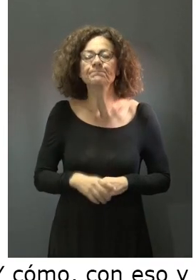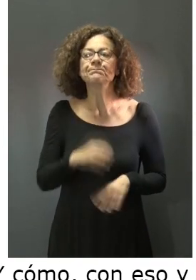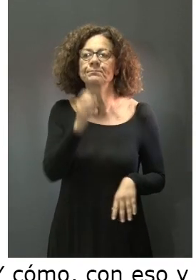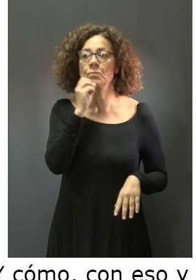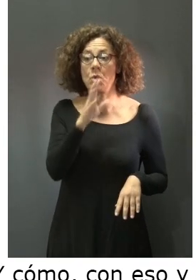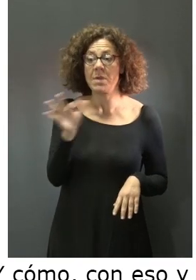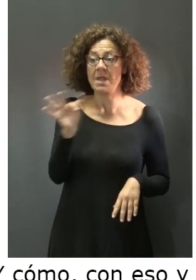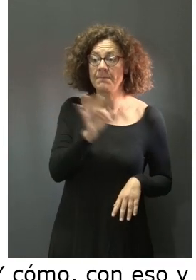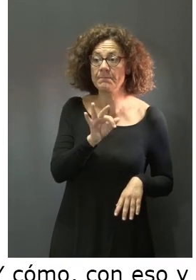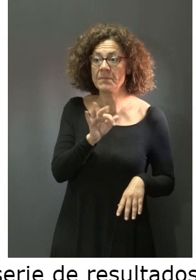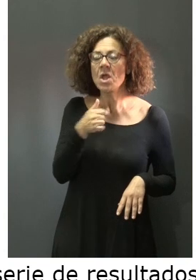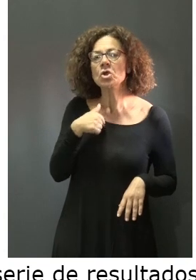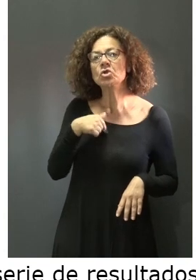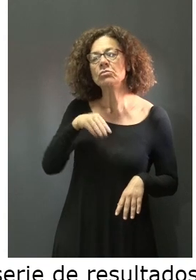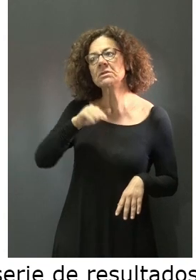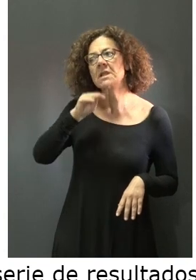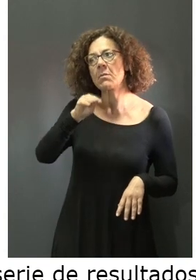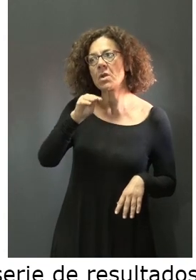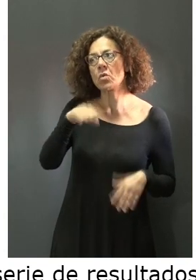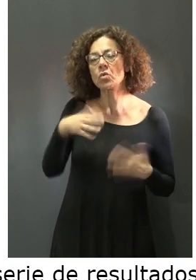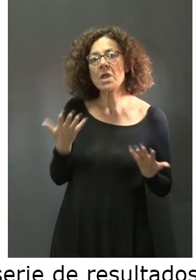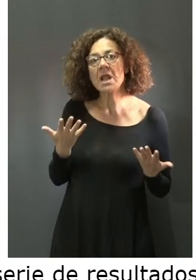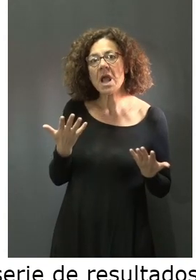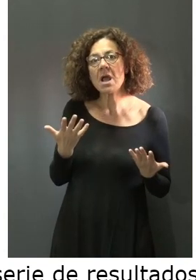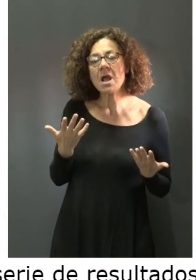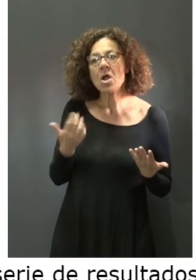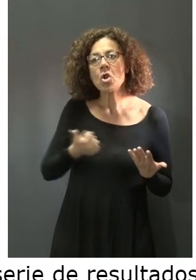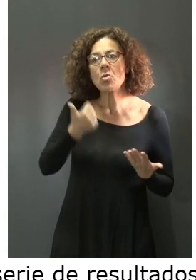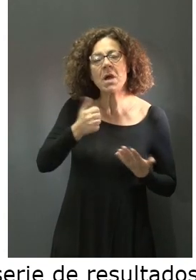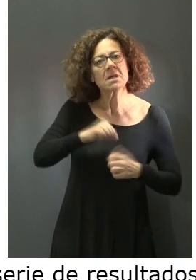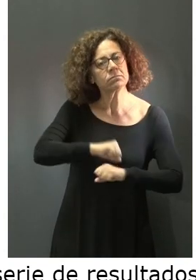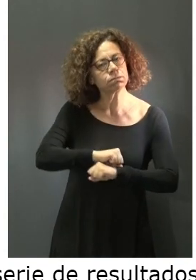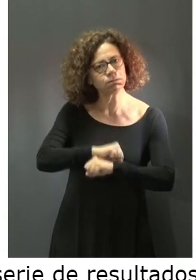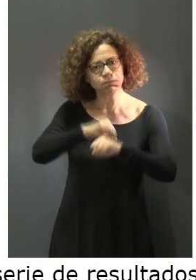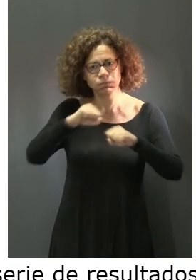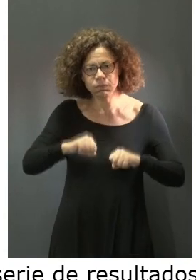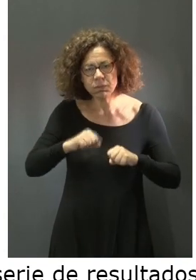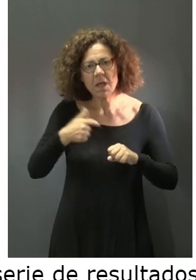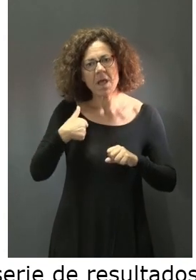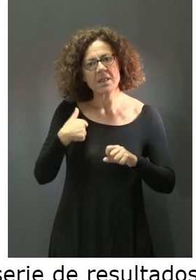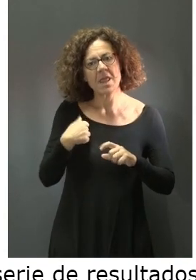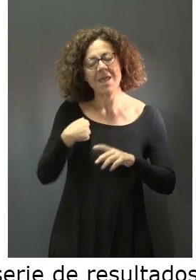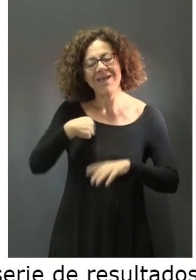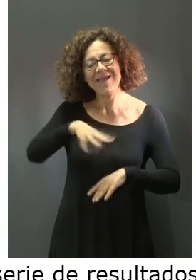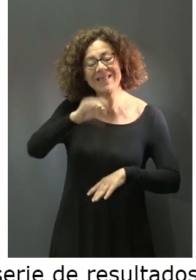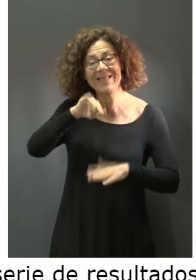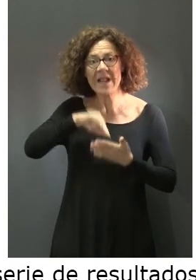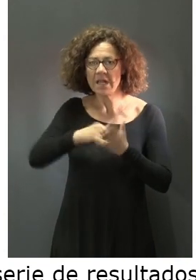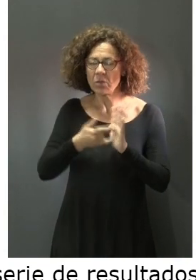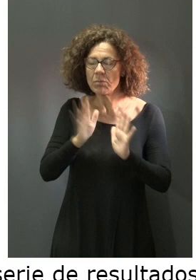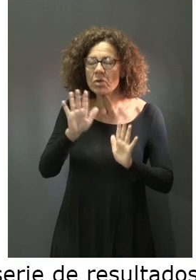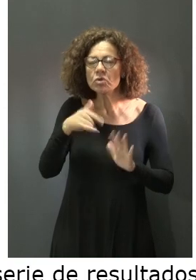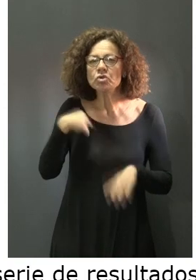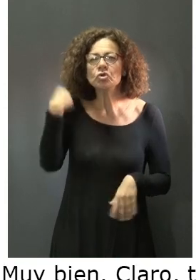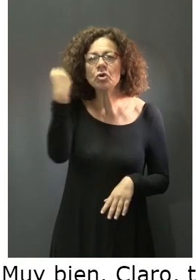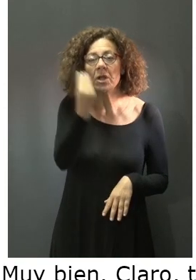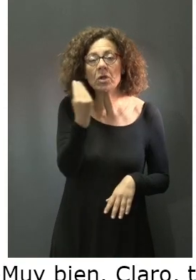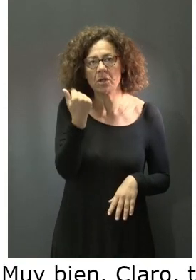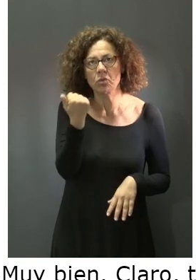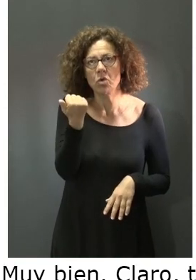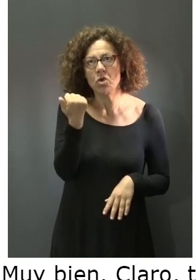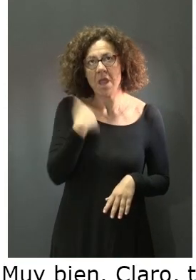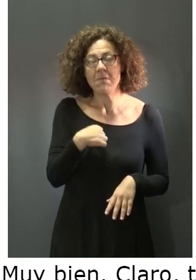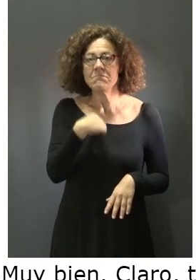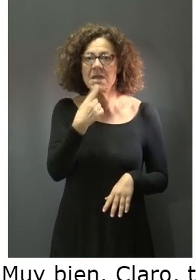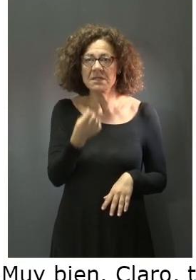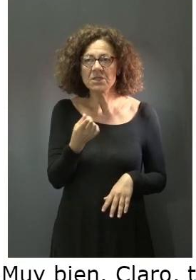bien. Claro, yo te preguntaría cuáles son los puntos fuertes de entender así la arquitectura, pero yo creo que me has comentado